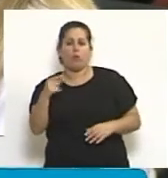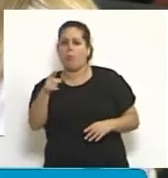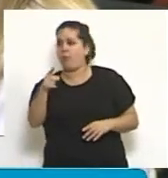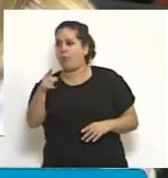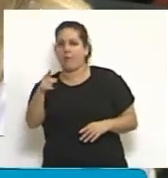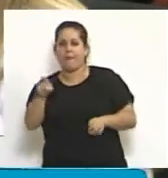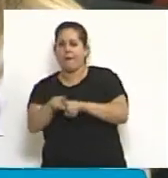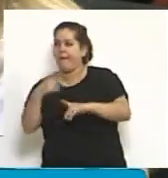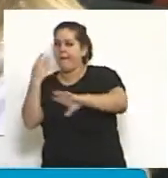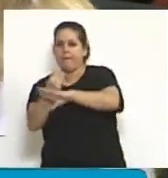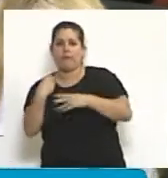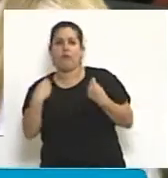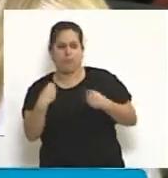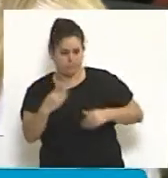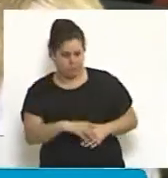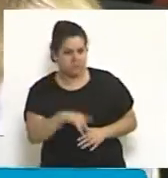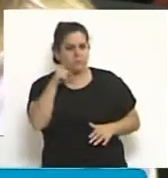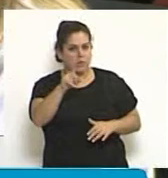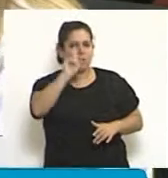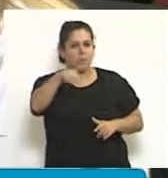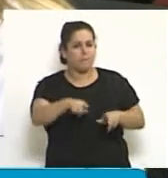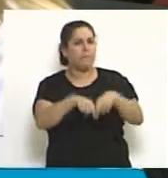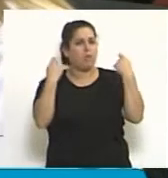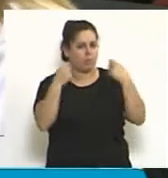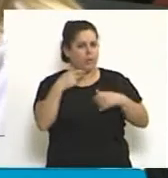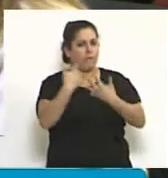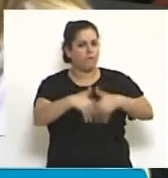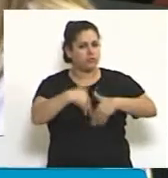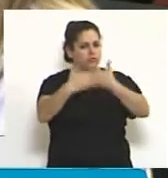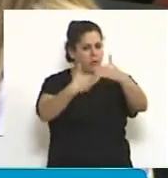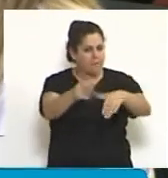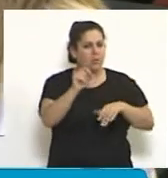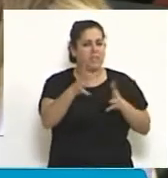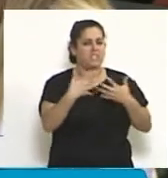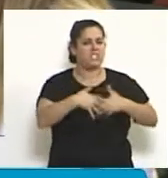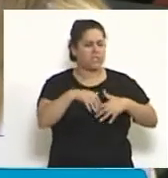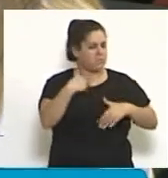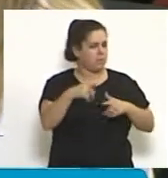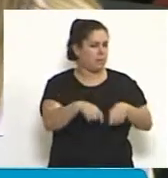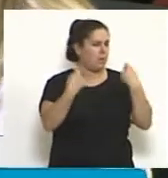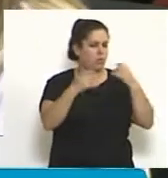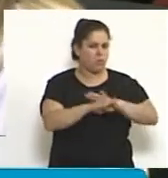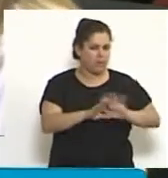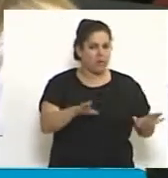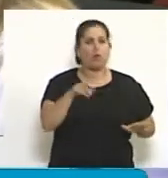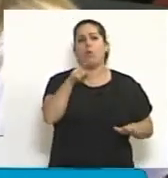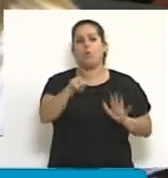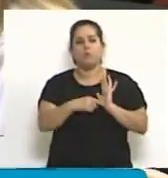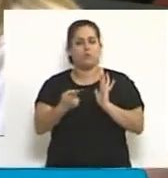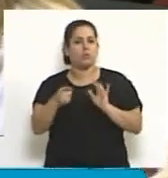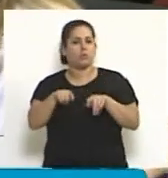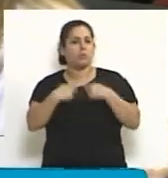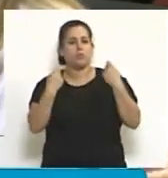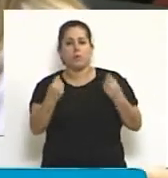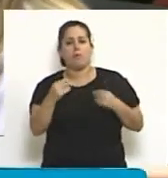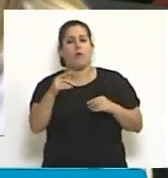criterios objetivos. Esto dañó seriamente el funcionamiento de ese sistema. El punto de inflexión fue el